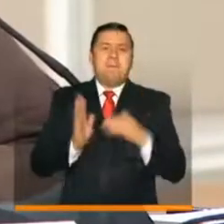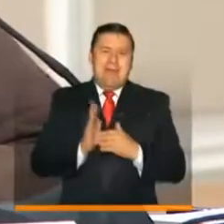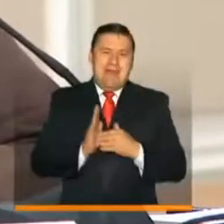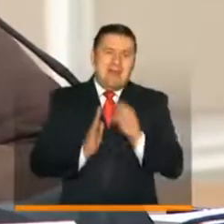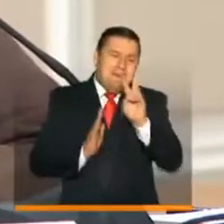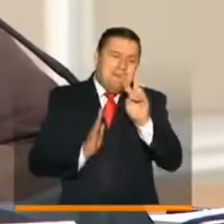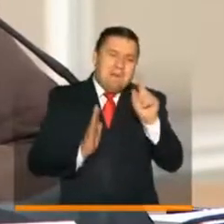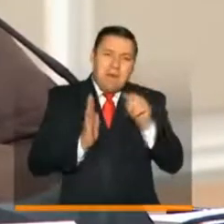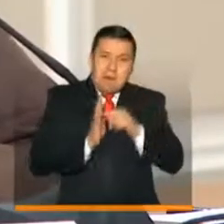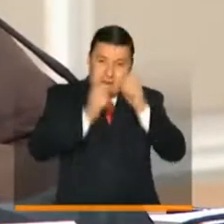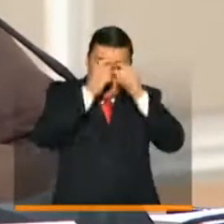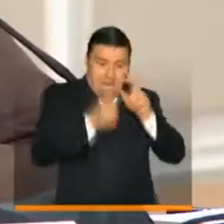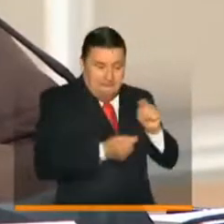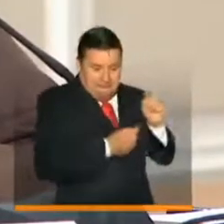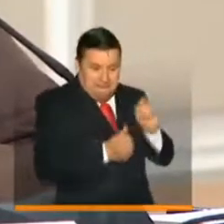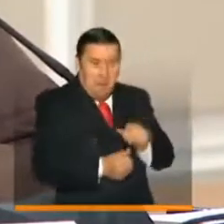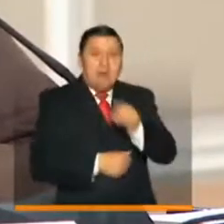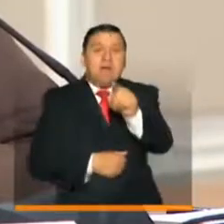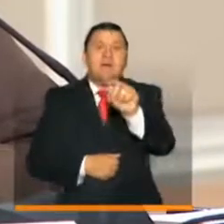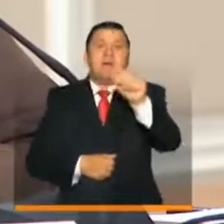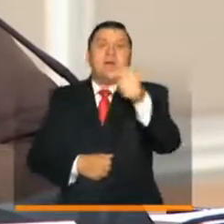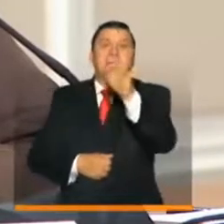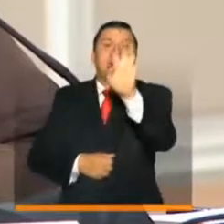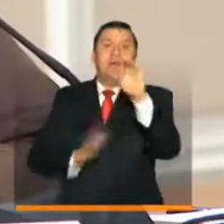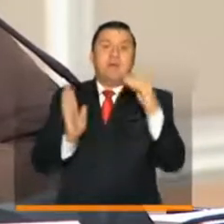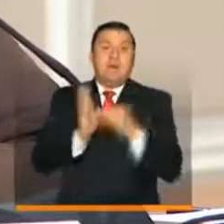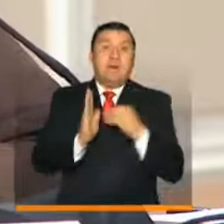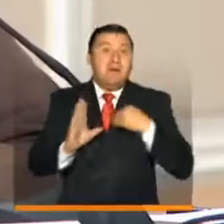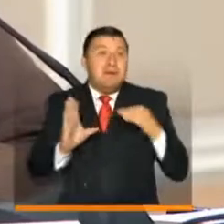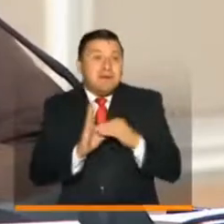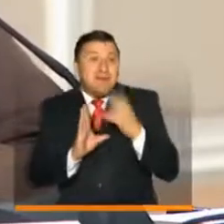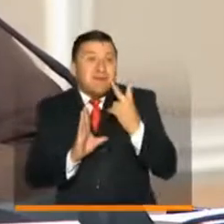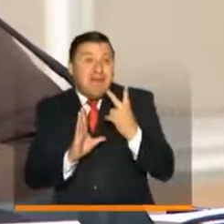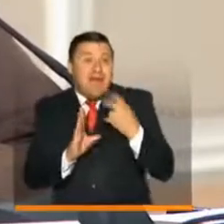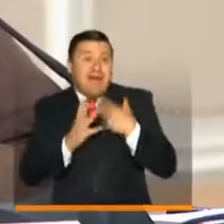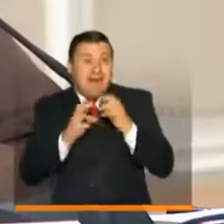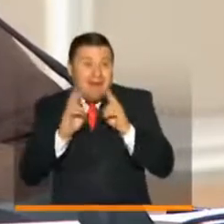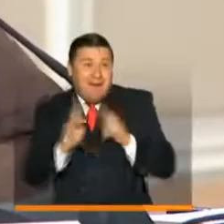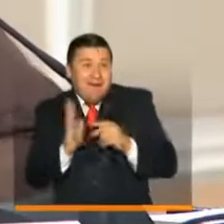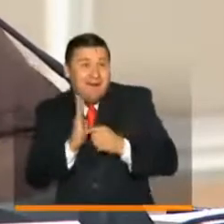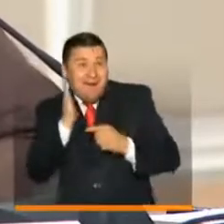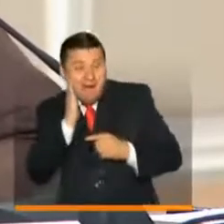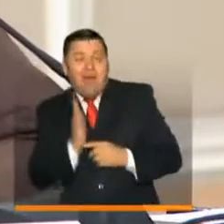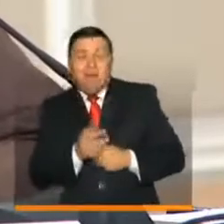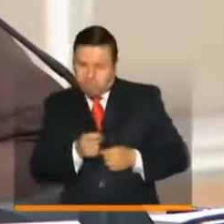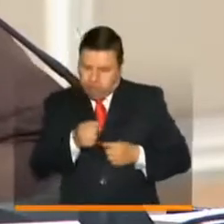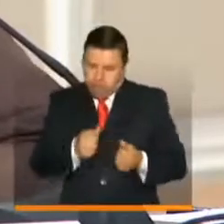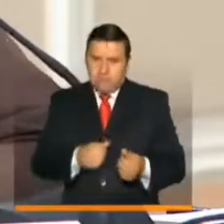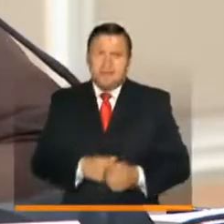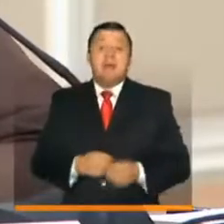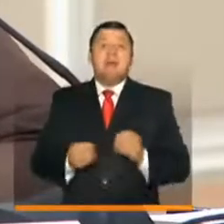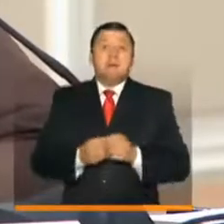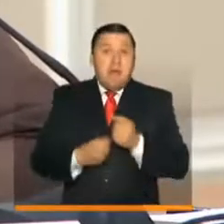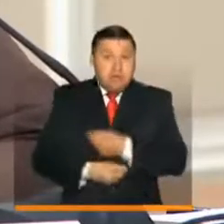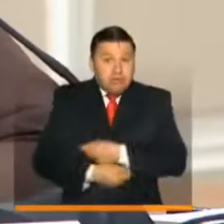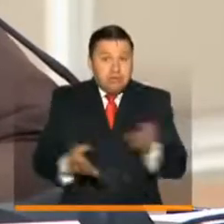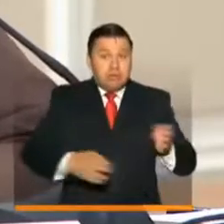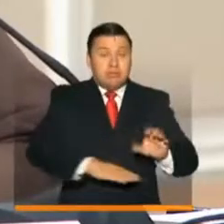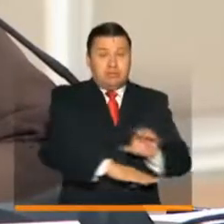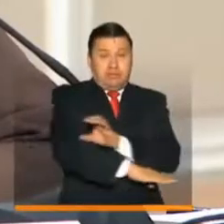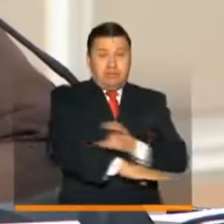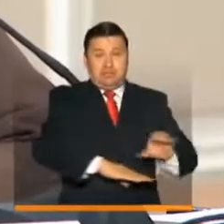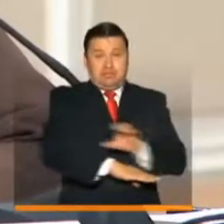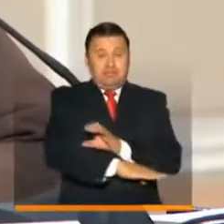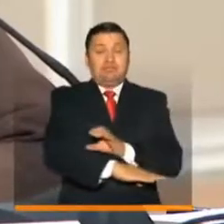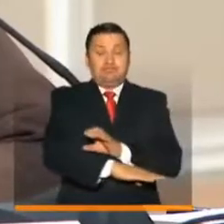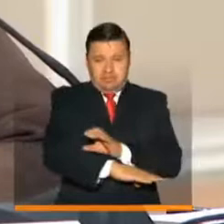21.000 pesos y ellos tienen que pagar 19.000 pesos. Tercero, hemos entregado los computadores. Una directriz